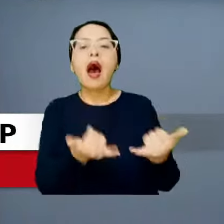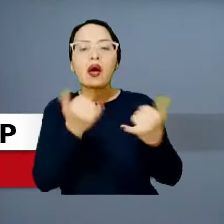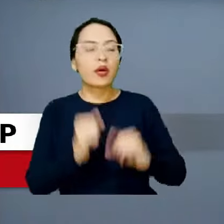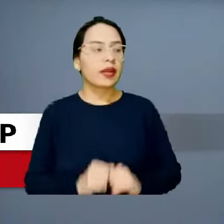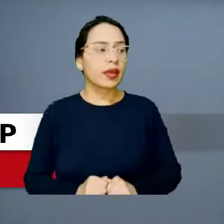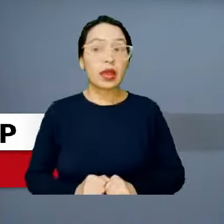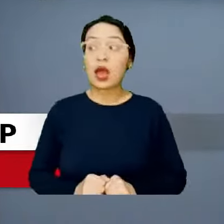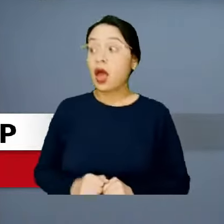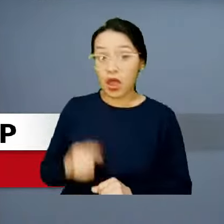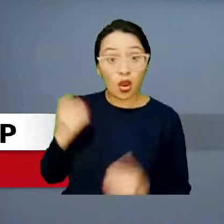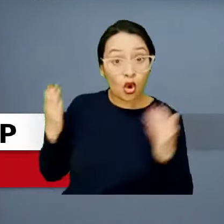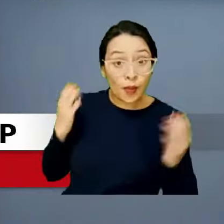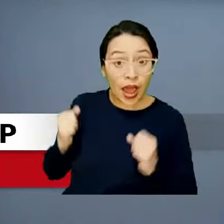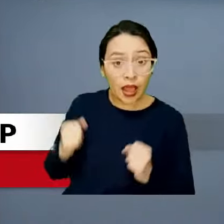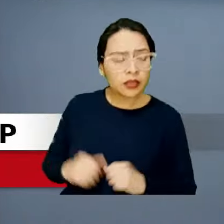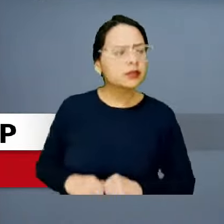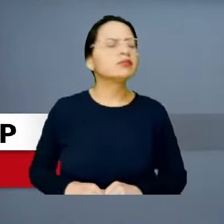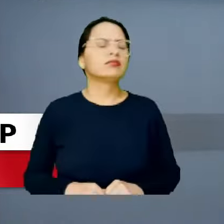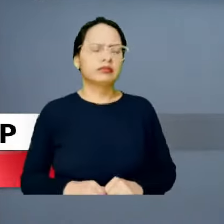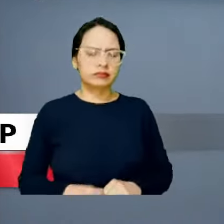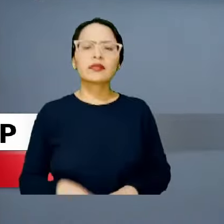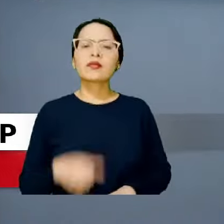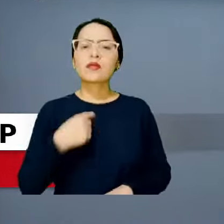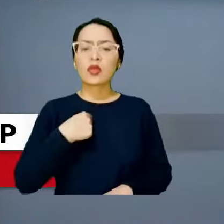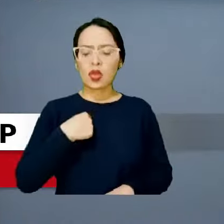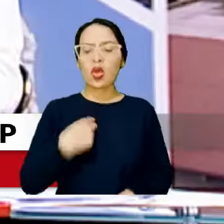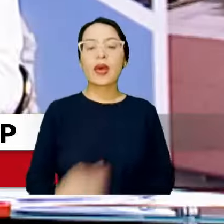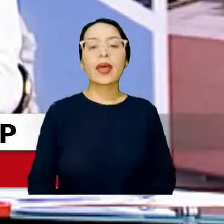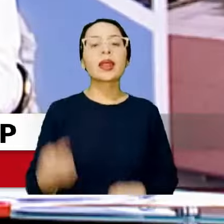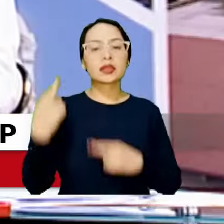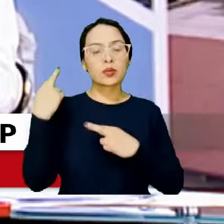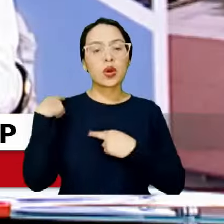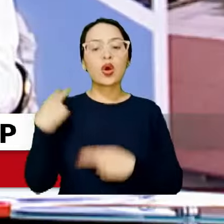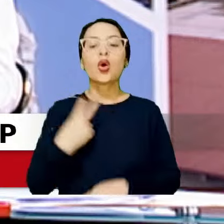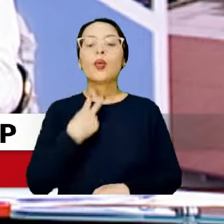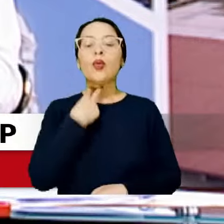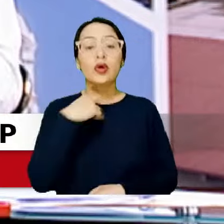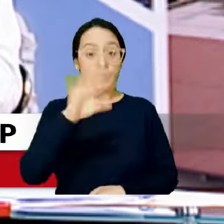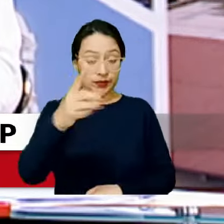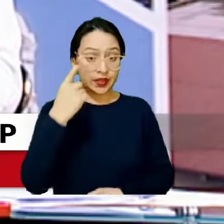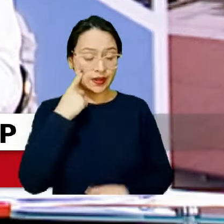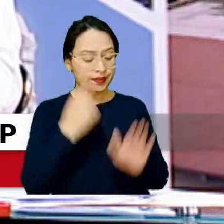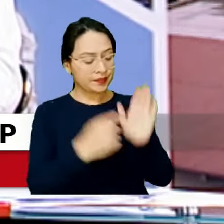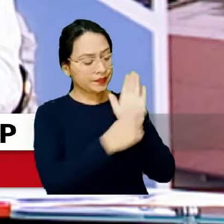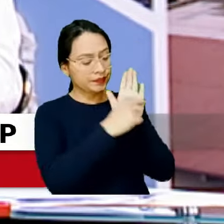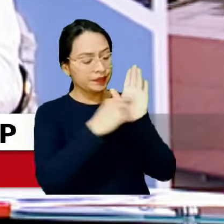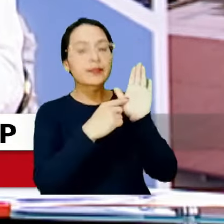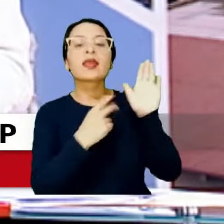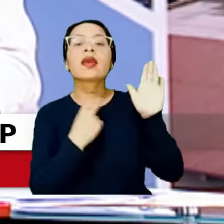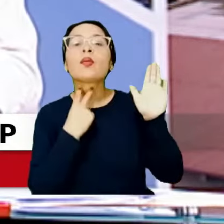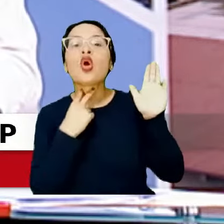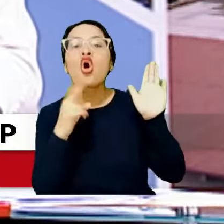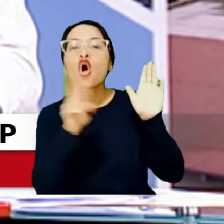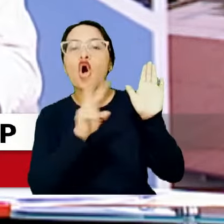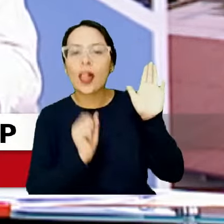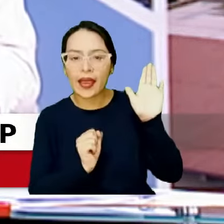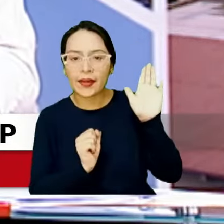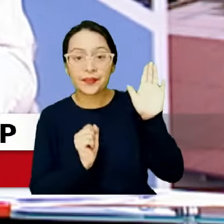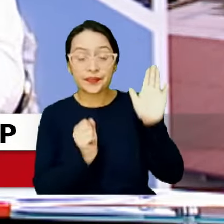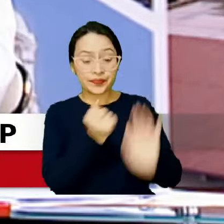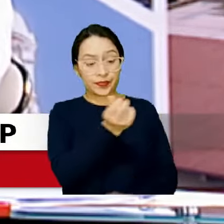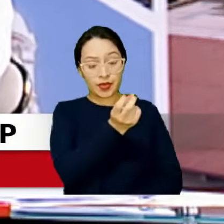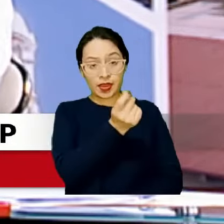códigos, y además yo me hago responsable, como no puede ser de otra manera, de mis declaraciones. Le voy a leer, querida Karina, cuáles son los gastos y qué es lo